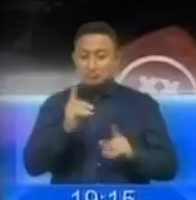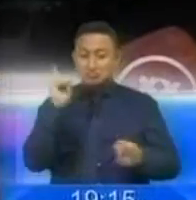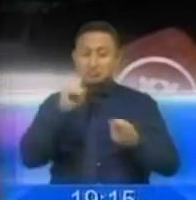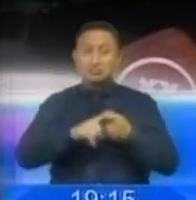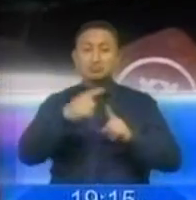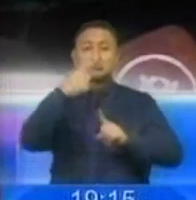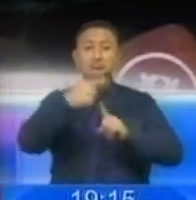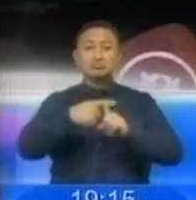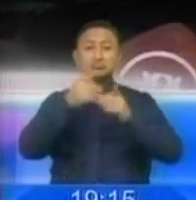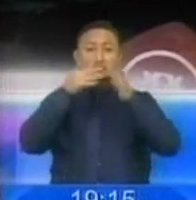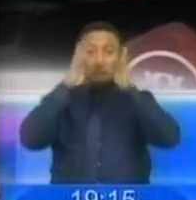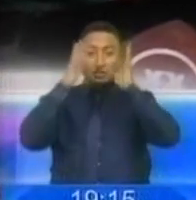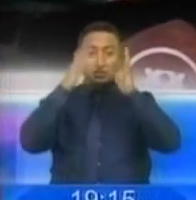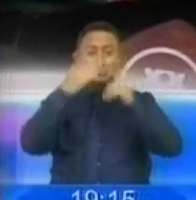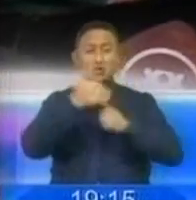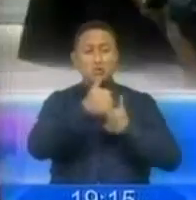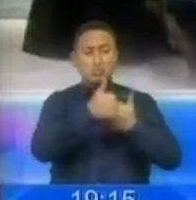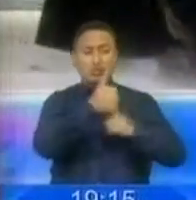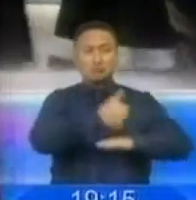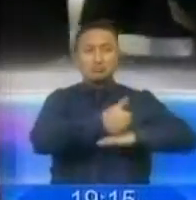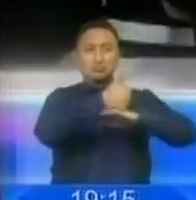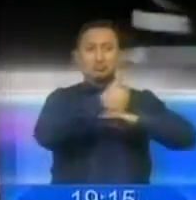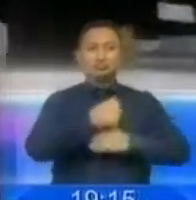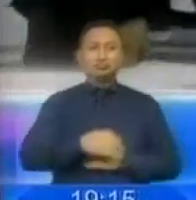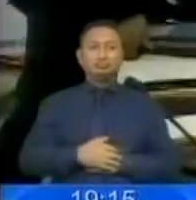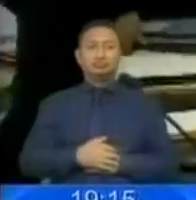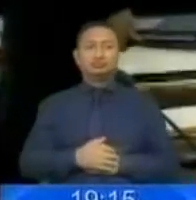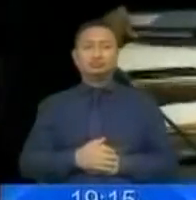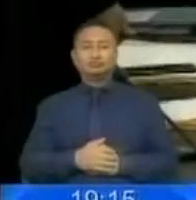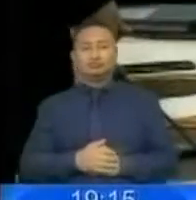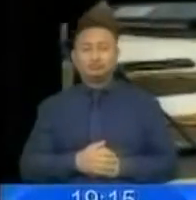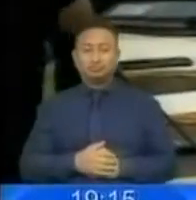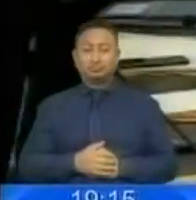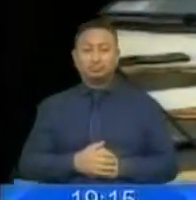la mejor Corte Constitucional en la historia del país. En Quito informó Adriana Rojas.